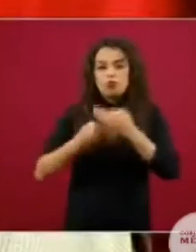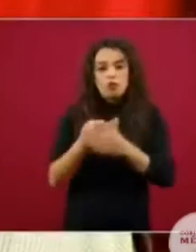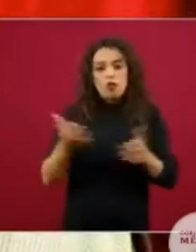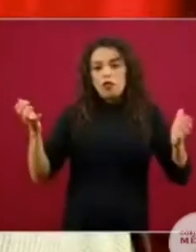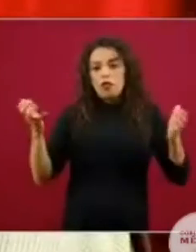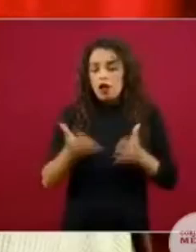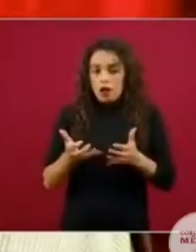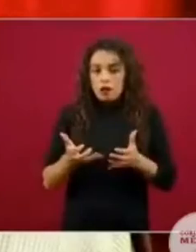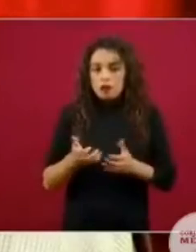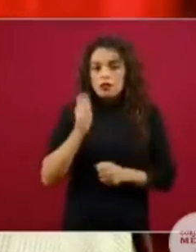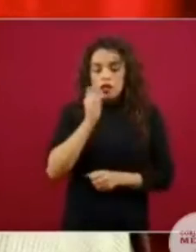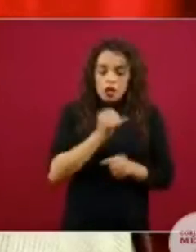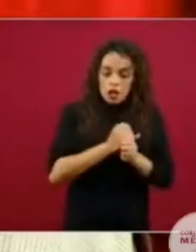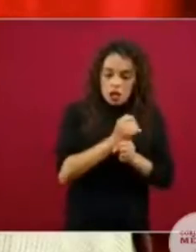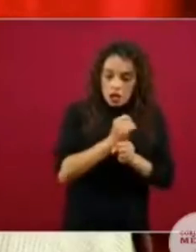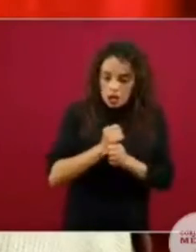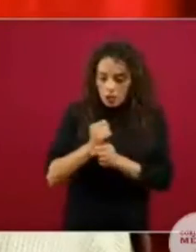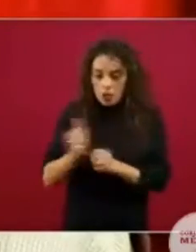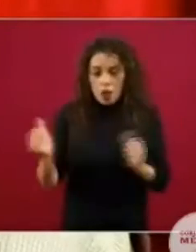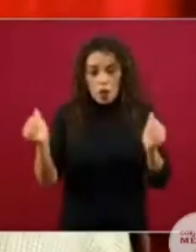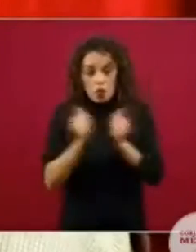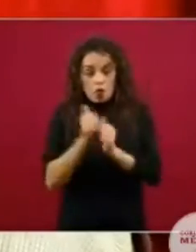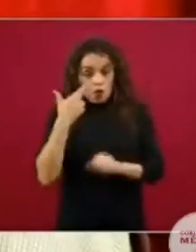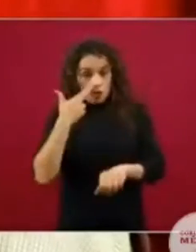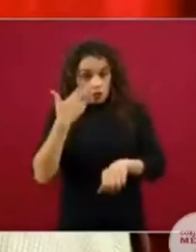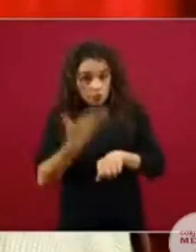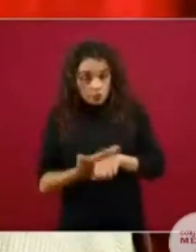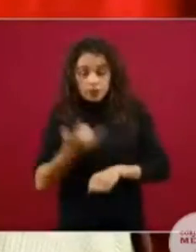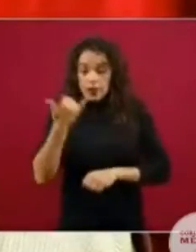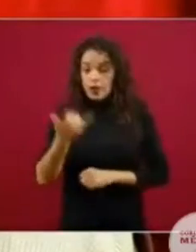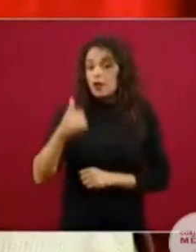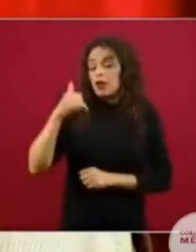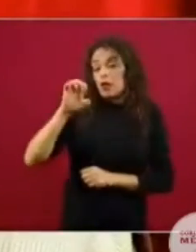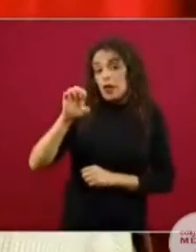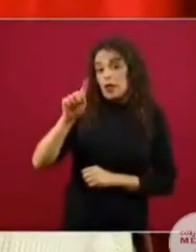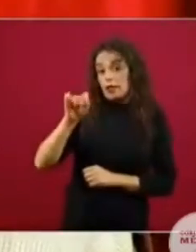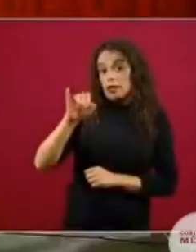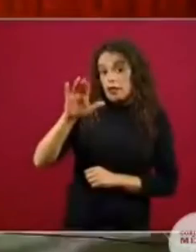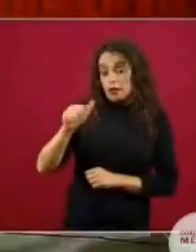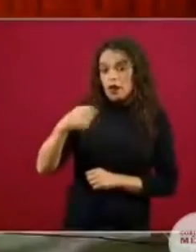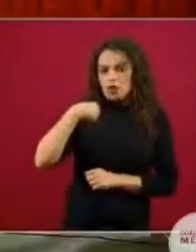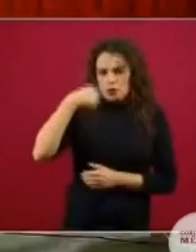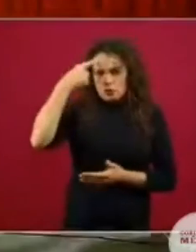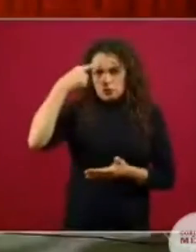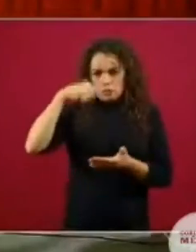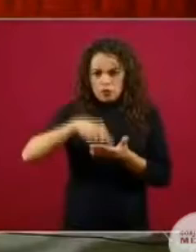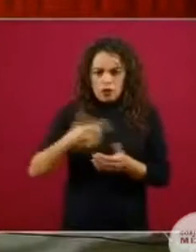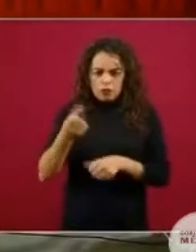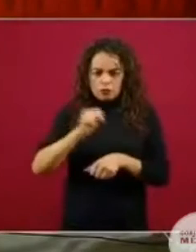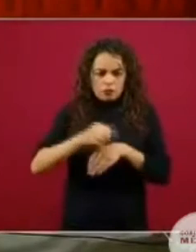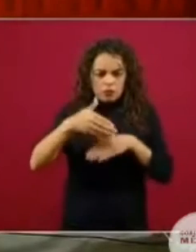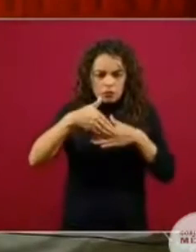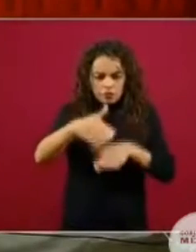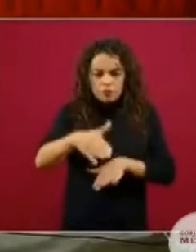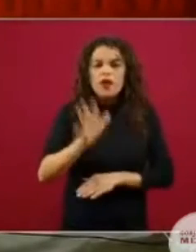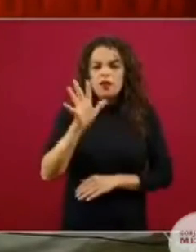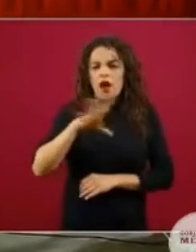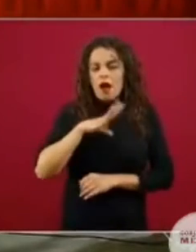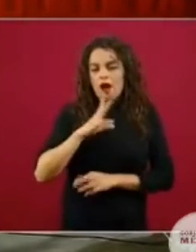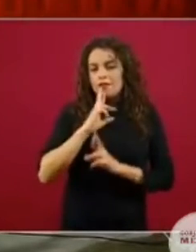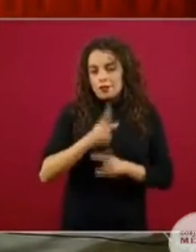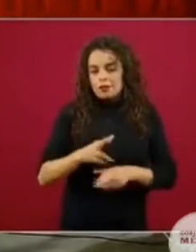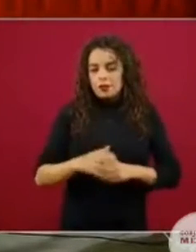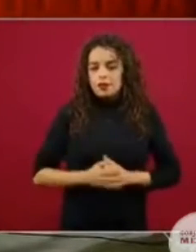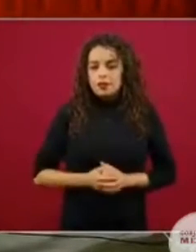ética y con responsabilidad pero esta pienso yo que en semanas vamos a tener eso muchas gracias a